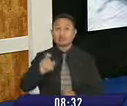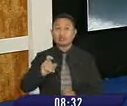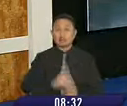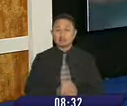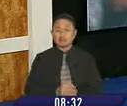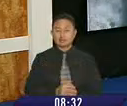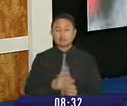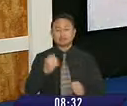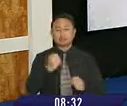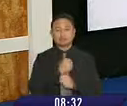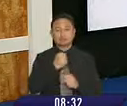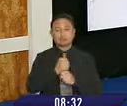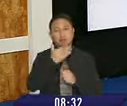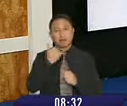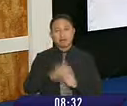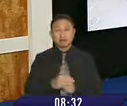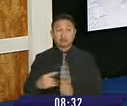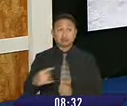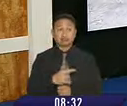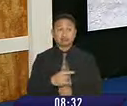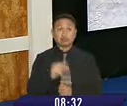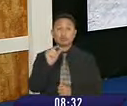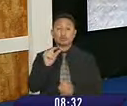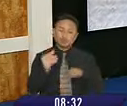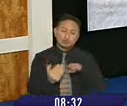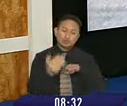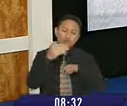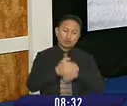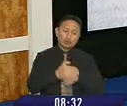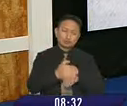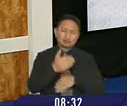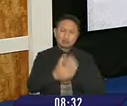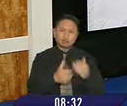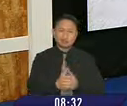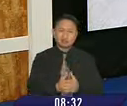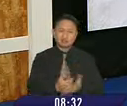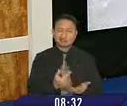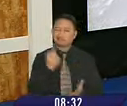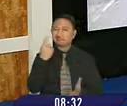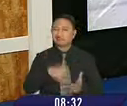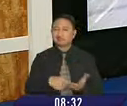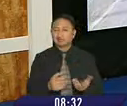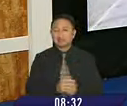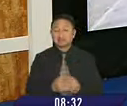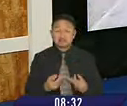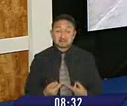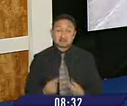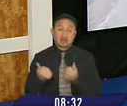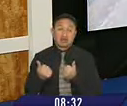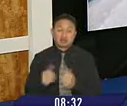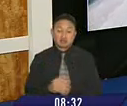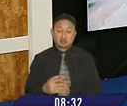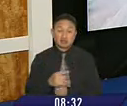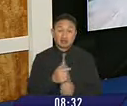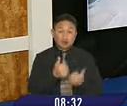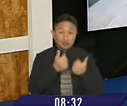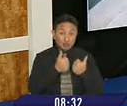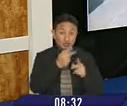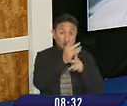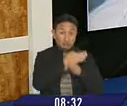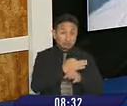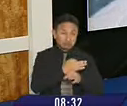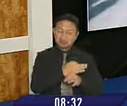mejor trabajo, no poner estas cosas plásticas que a la hora del té, más es un gasto que su funcionabilidad.